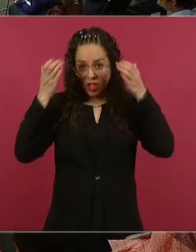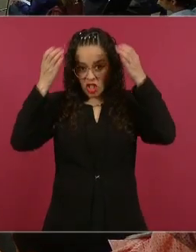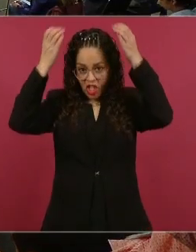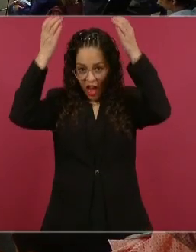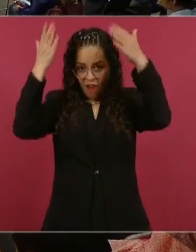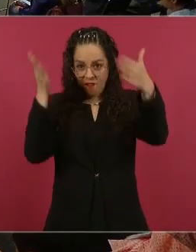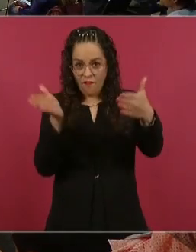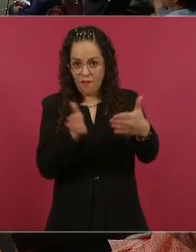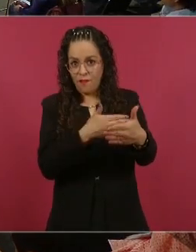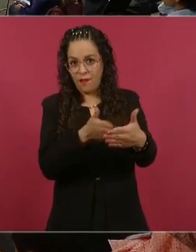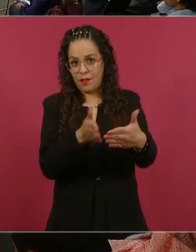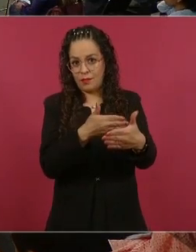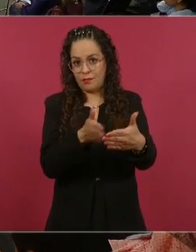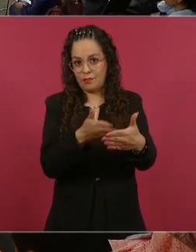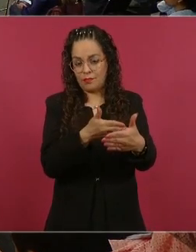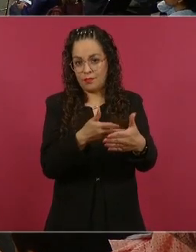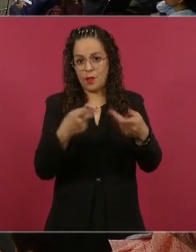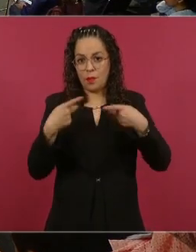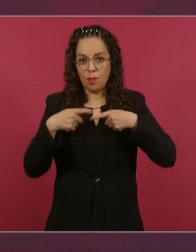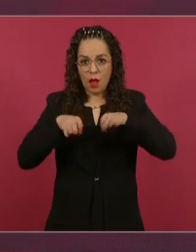jardineros,